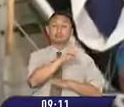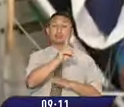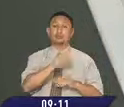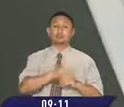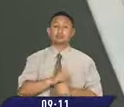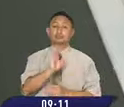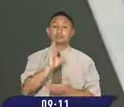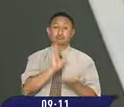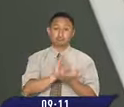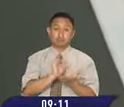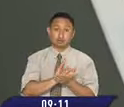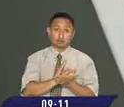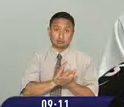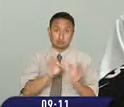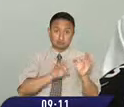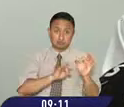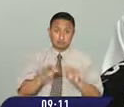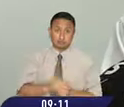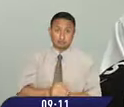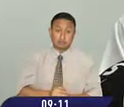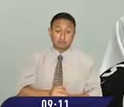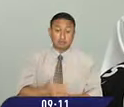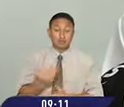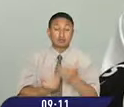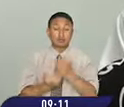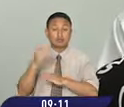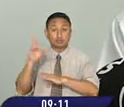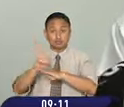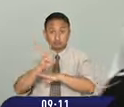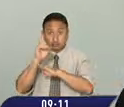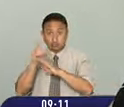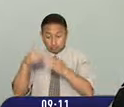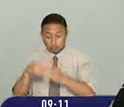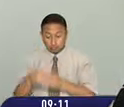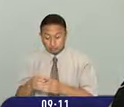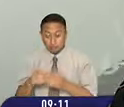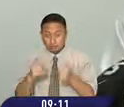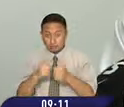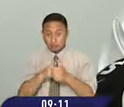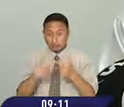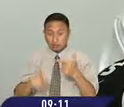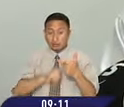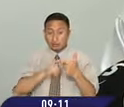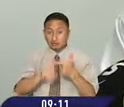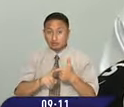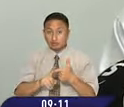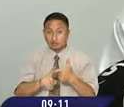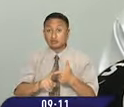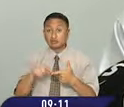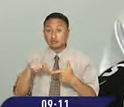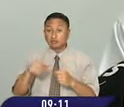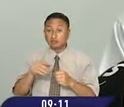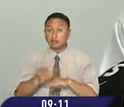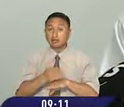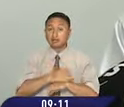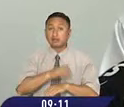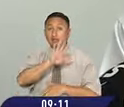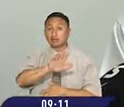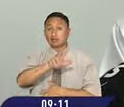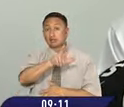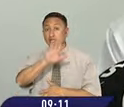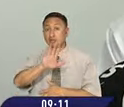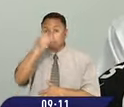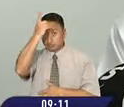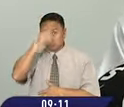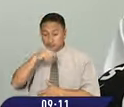Ecuatoriano de Seguridad Social. Renovar el directorio y el segundo paso es derogar la resolución 535 y